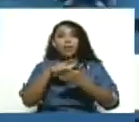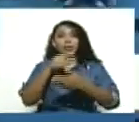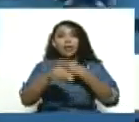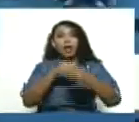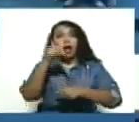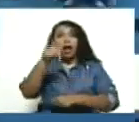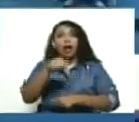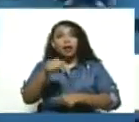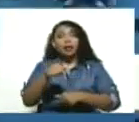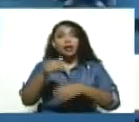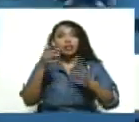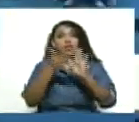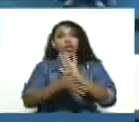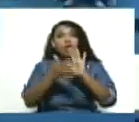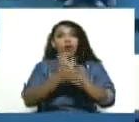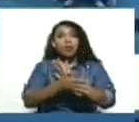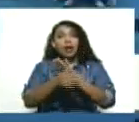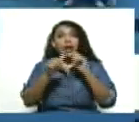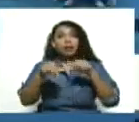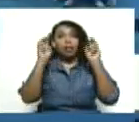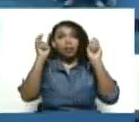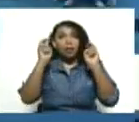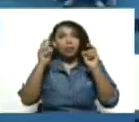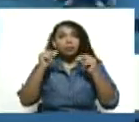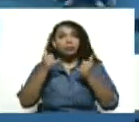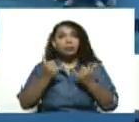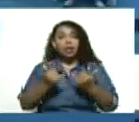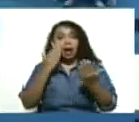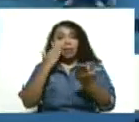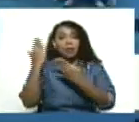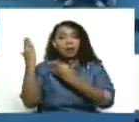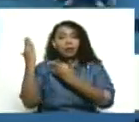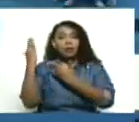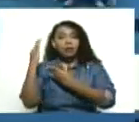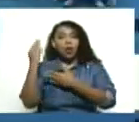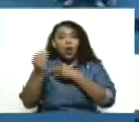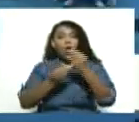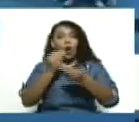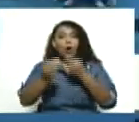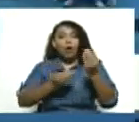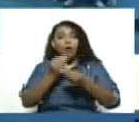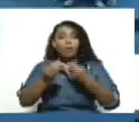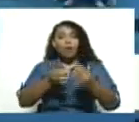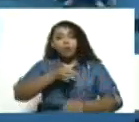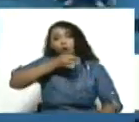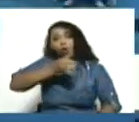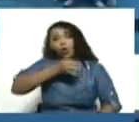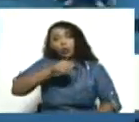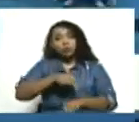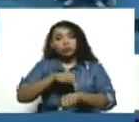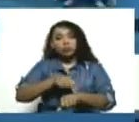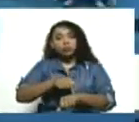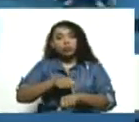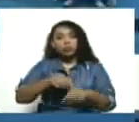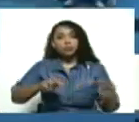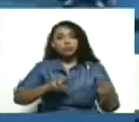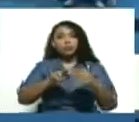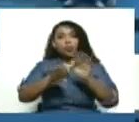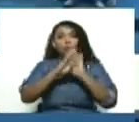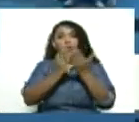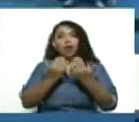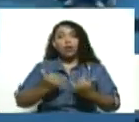darán girarán en torno a este ámbito de inmediato vamos a escuchar Cómo se desarrolla en este momento este Encuentro Mundial